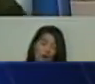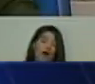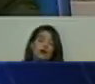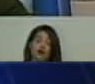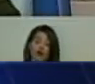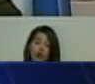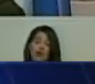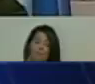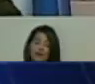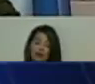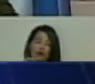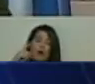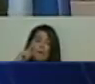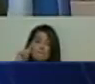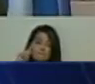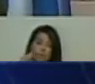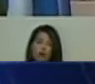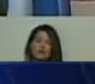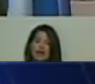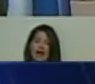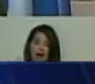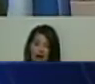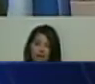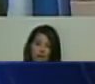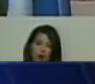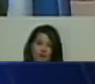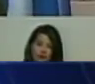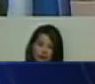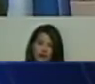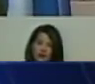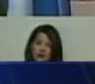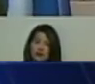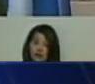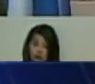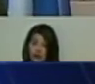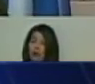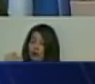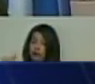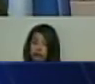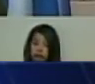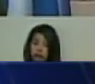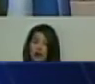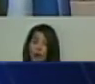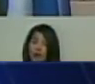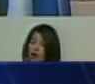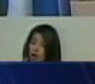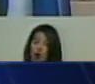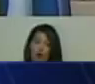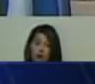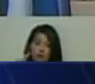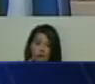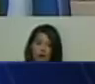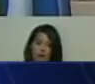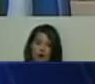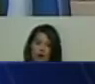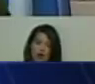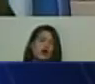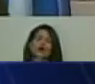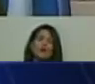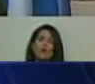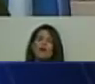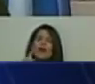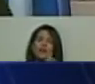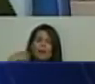investigaciones en función de lo que ya se tiene en la mano. Pero no aparecer luego los